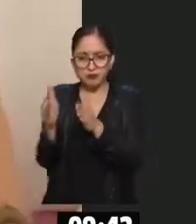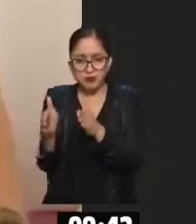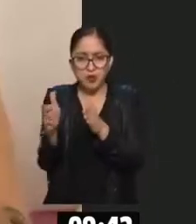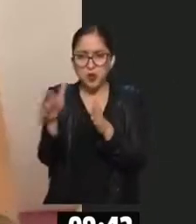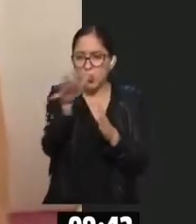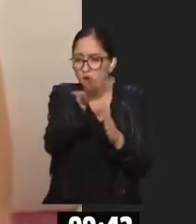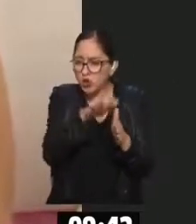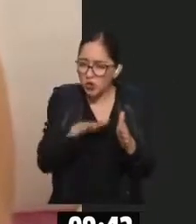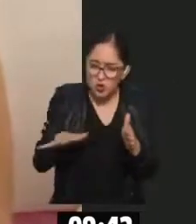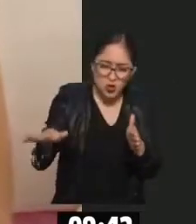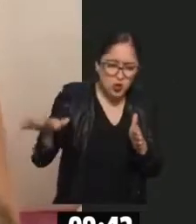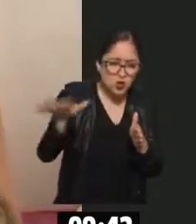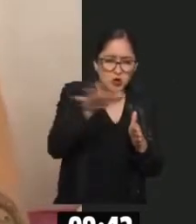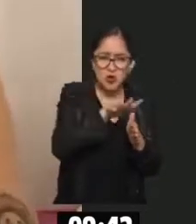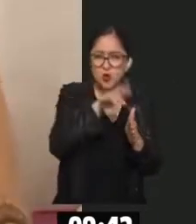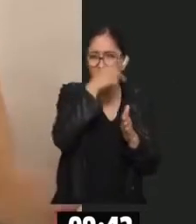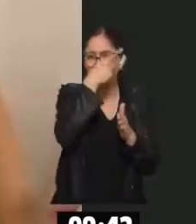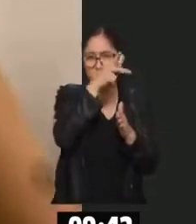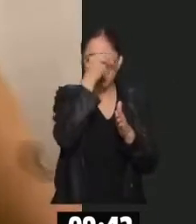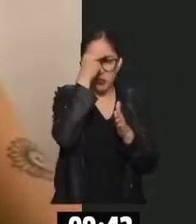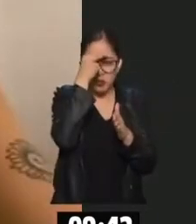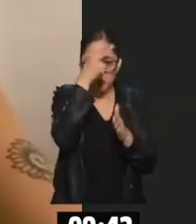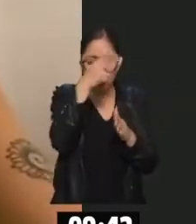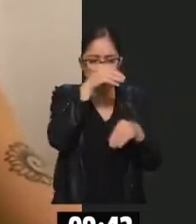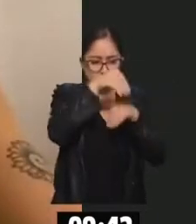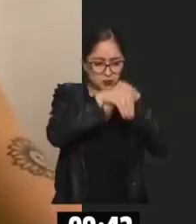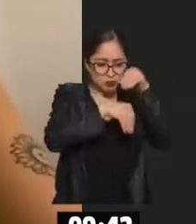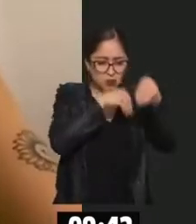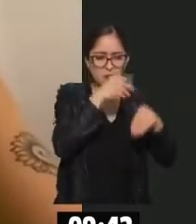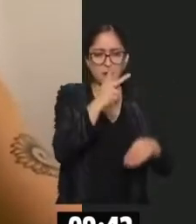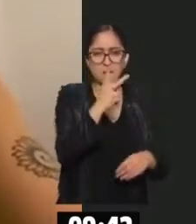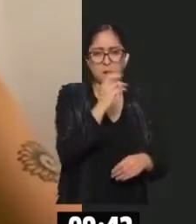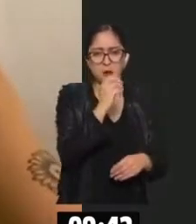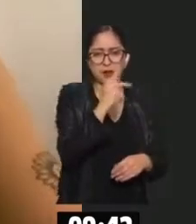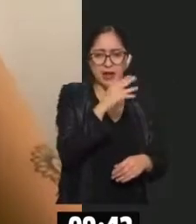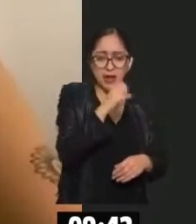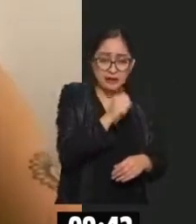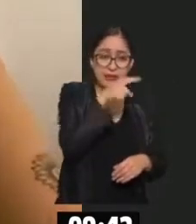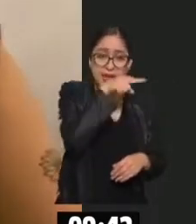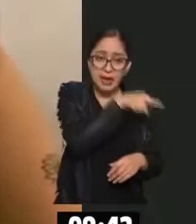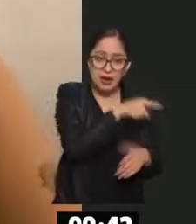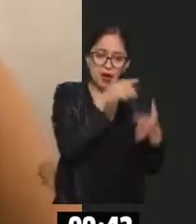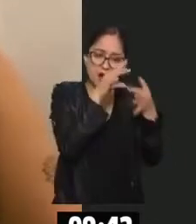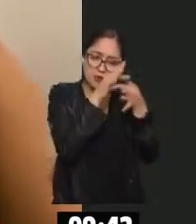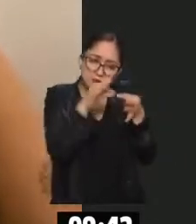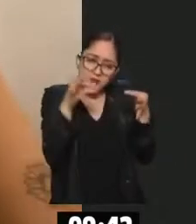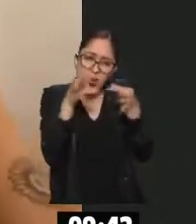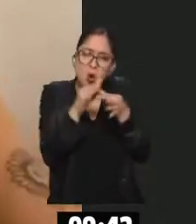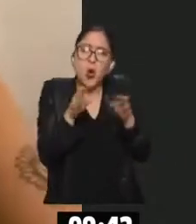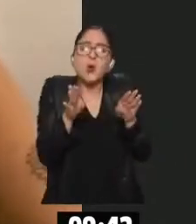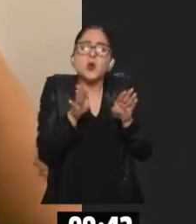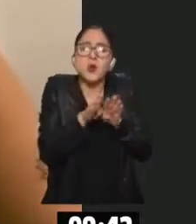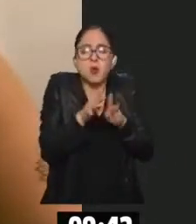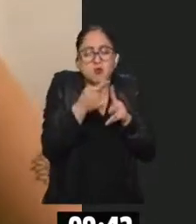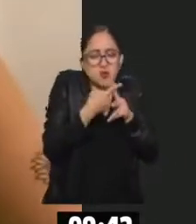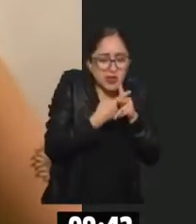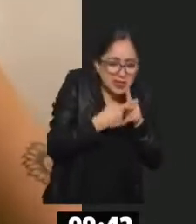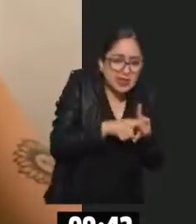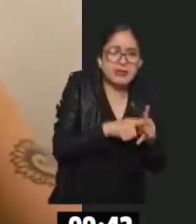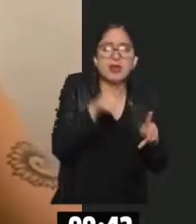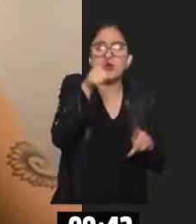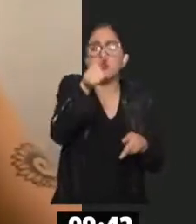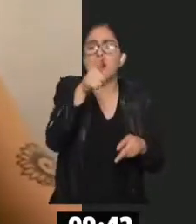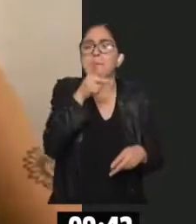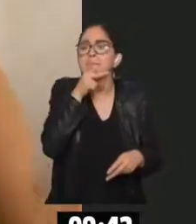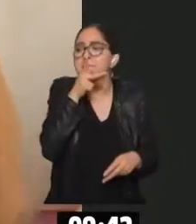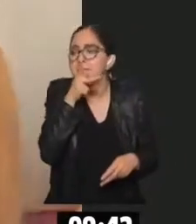su conocimiento para que ustedes puedan hacer un podcast. Entonces les va diciendo paso a paso qué es lo que tienen que hacer, cómo quitarse muletillas,